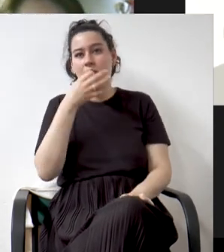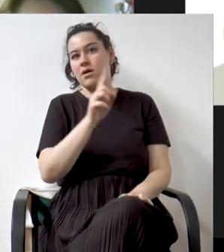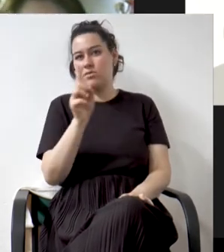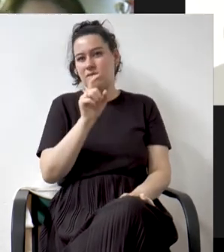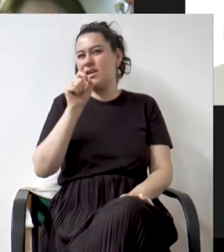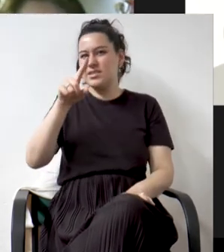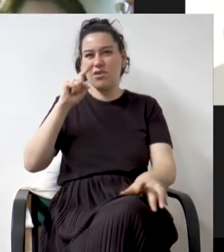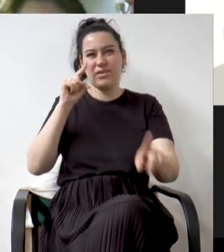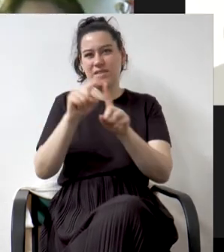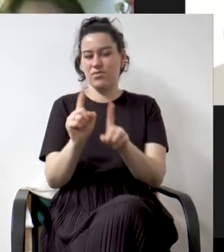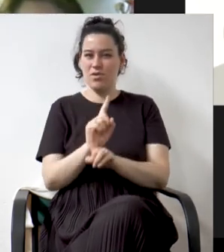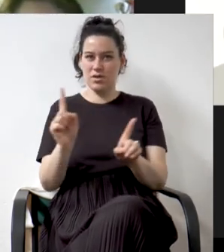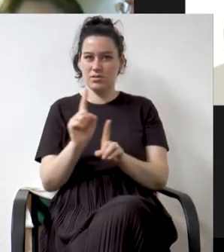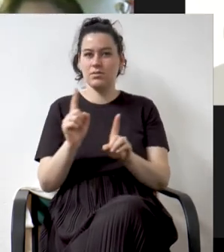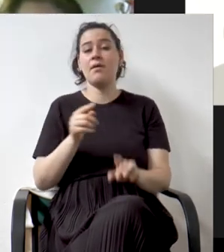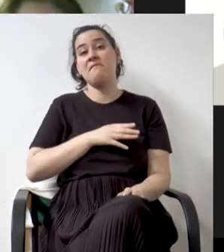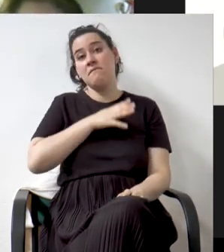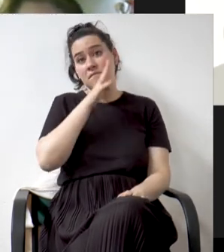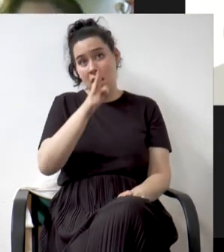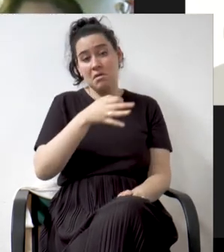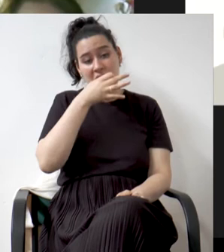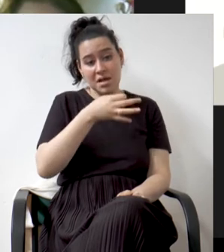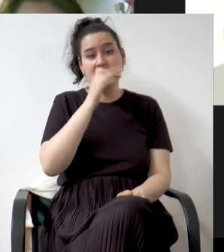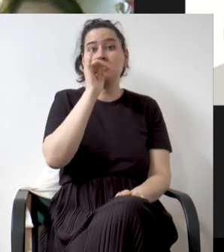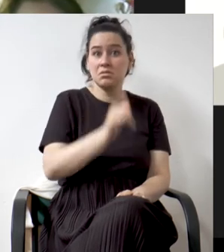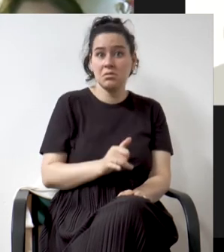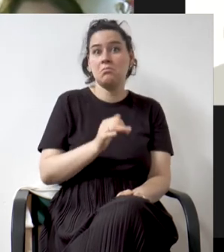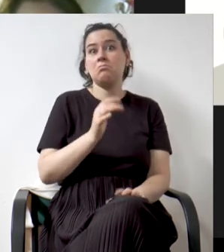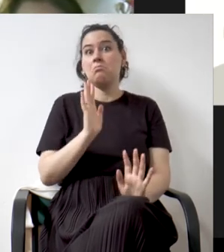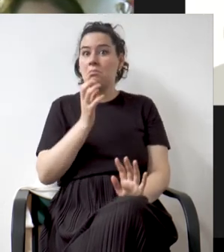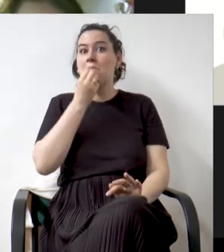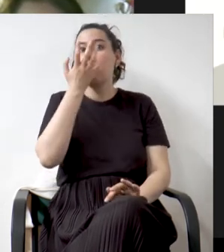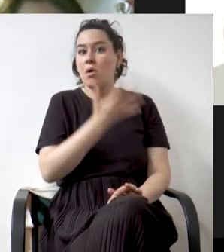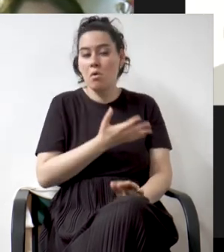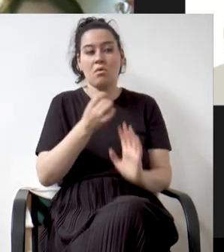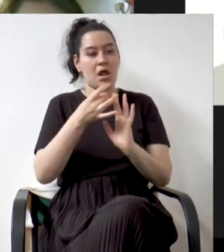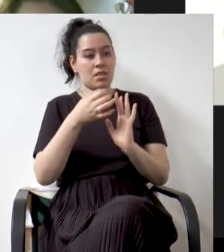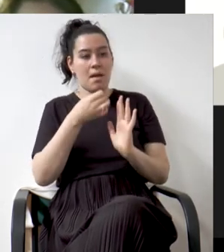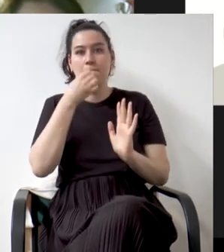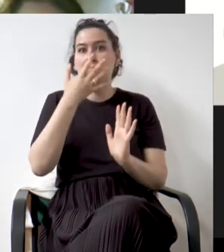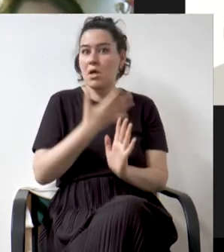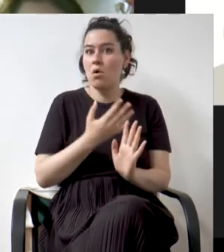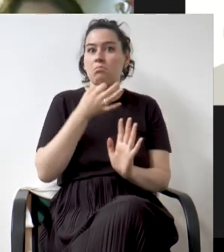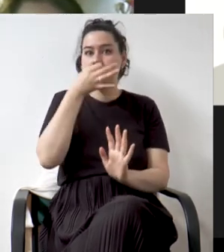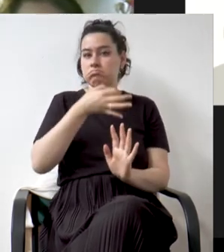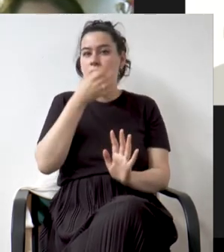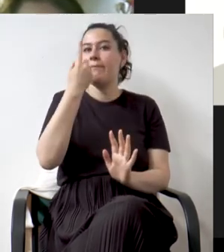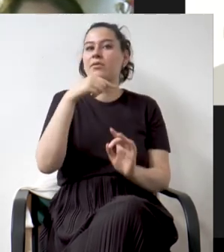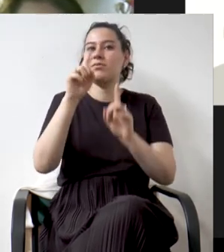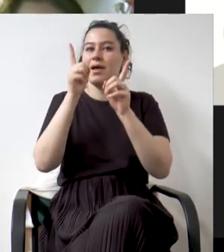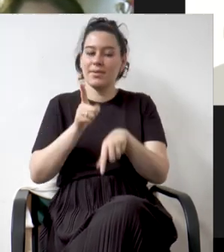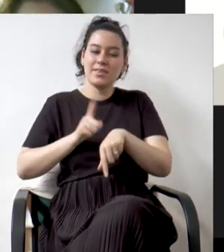no es el objetivo. Es sí dictar clases, y las mejores posibles, y de la mejor calidad académica posible. Pero también